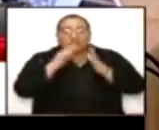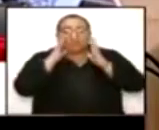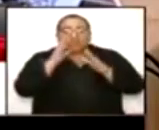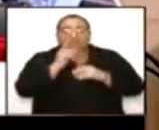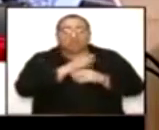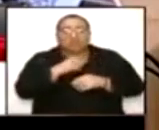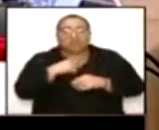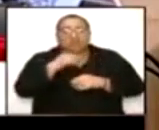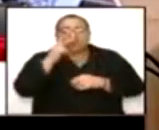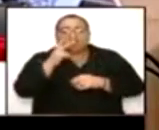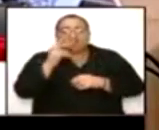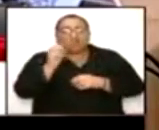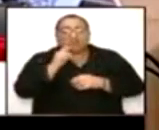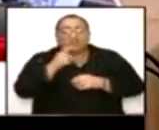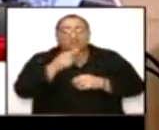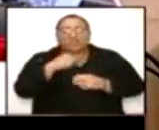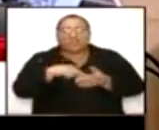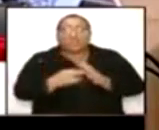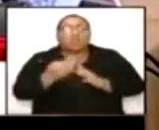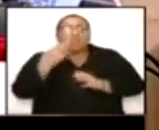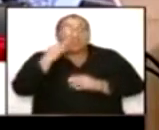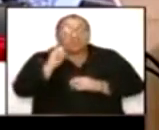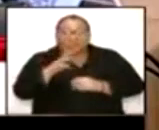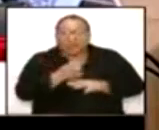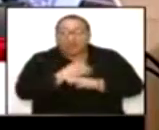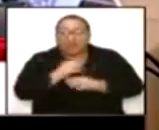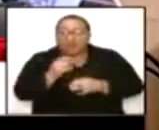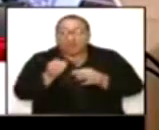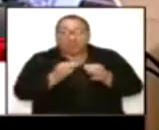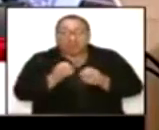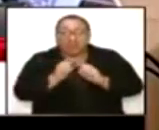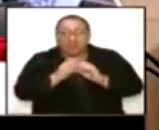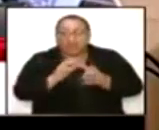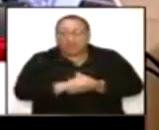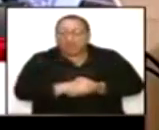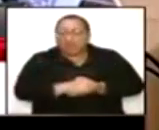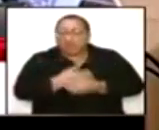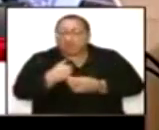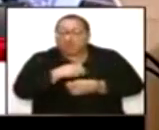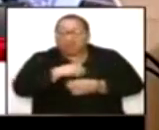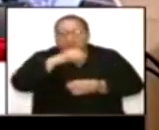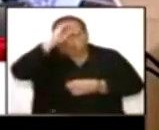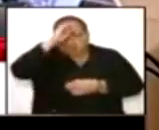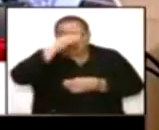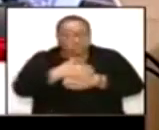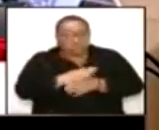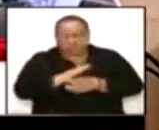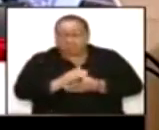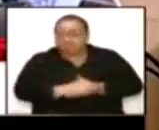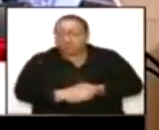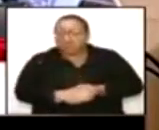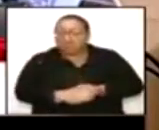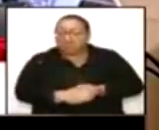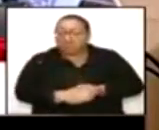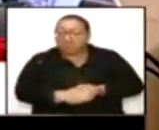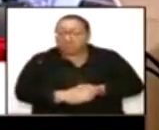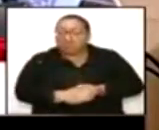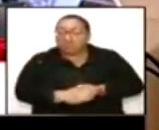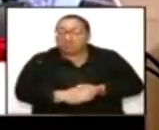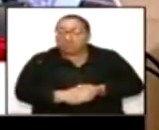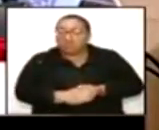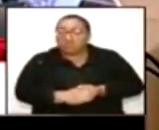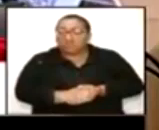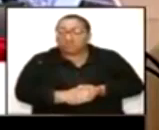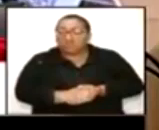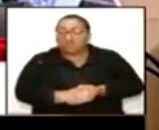el Estado, porque no lo están. Y la madre lo dijo expresamente y muy claramente, nosotros no sabíamos ni siquiera que existía ese protocolo de aborto